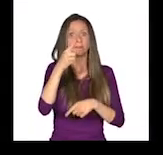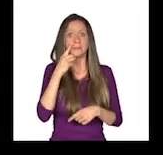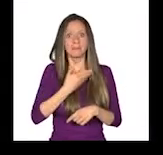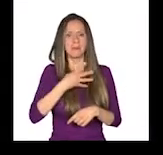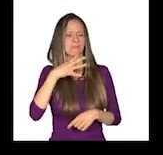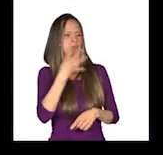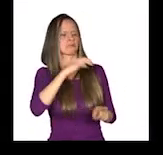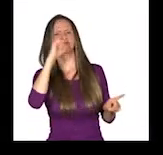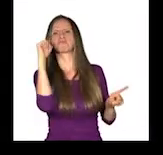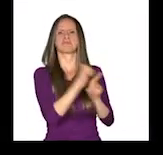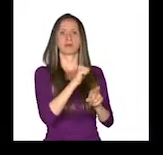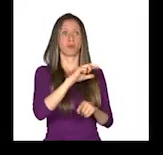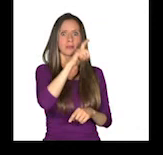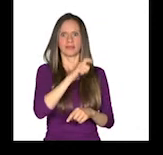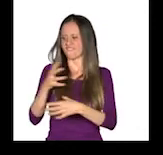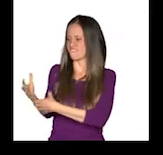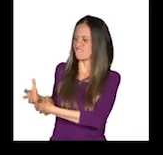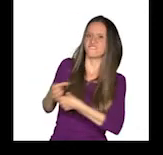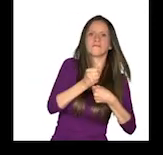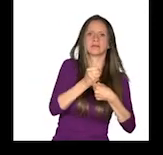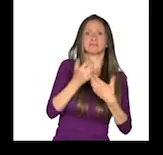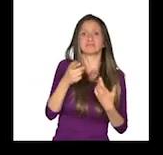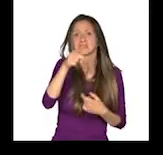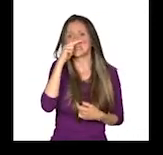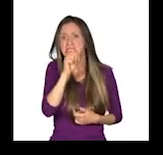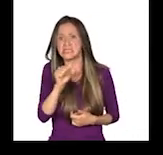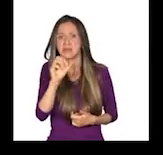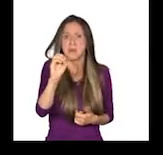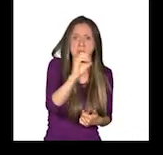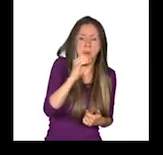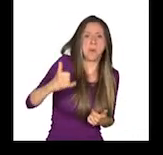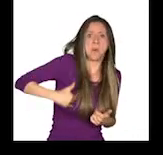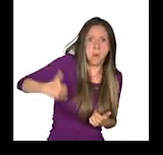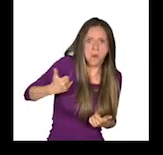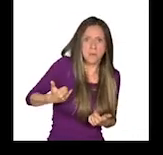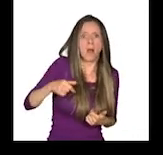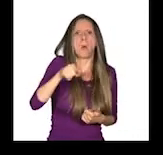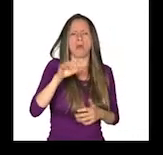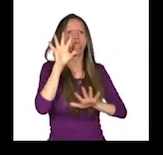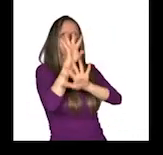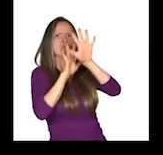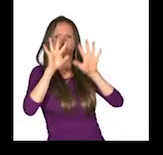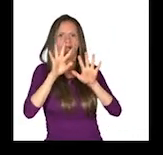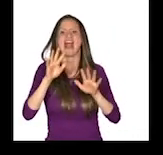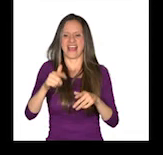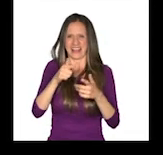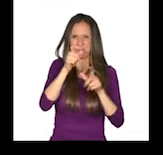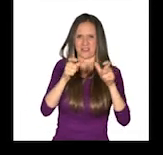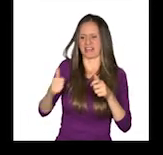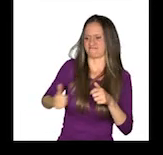El tiempo que dejas de compartir con tus hijos, alguien más lo puede estar aprovechando. Los niños, niñas y adolescentes son más vulnerables a